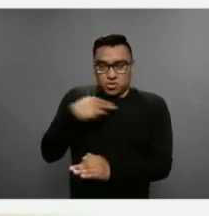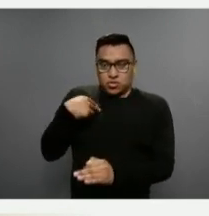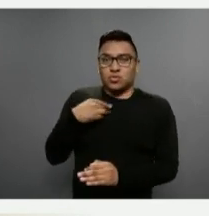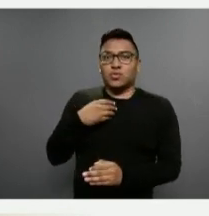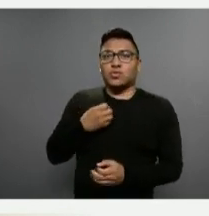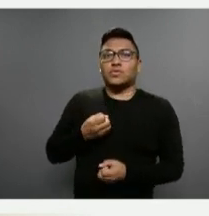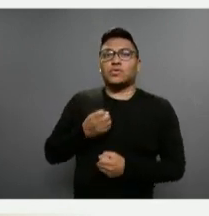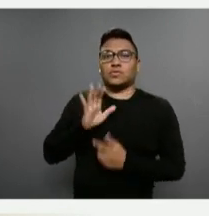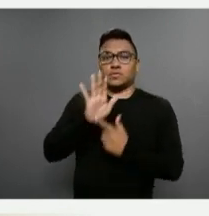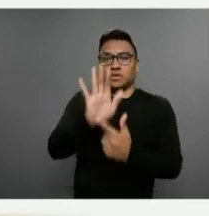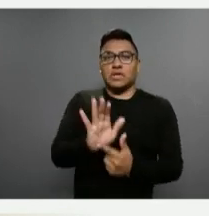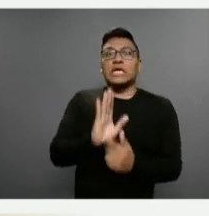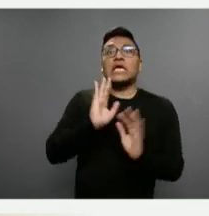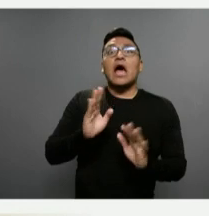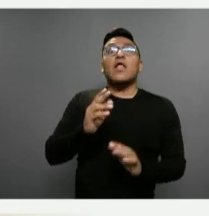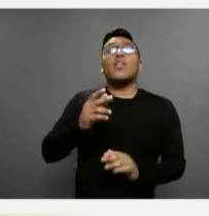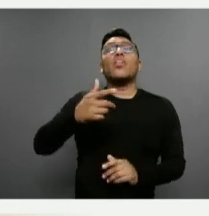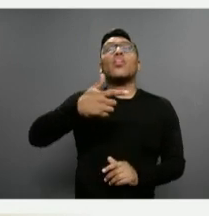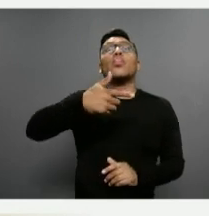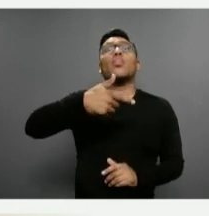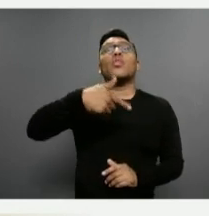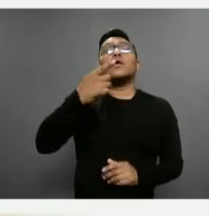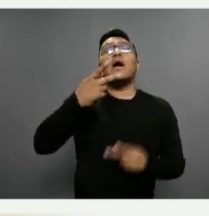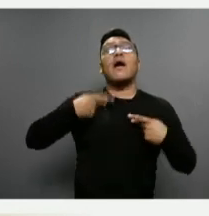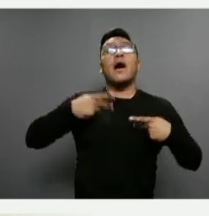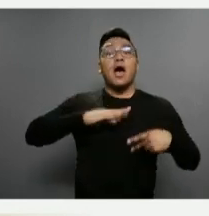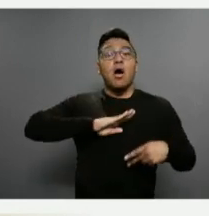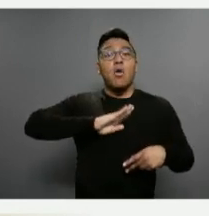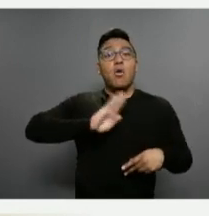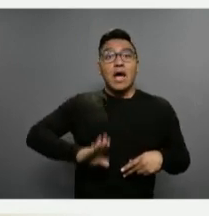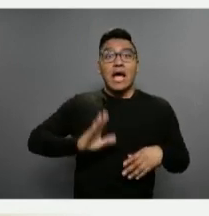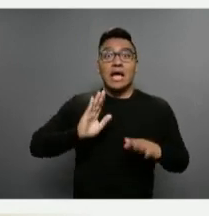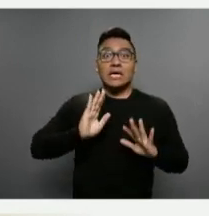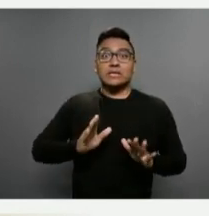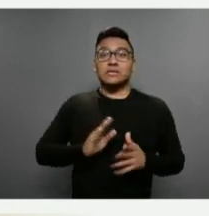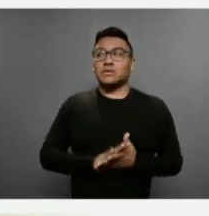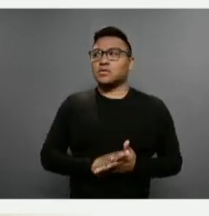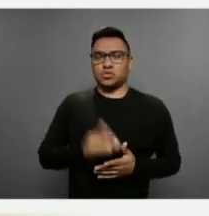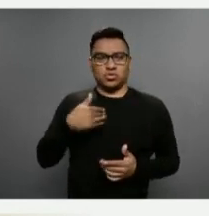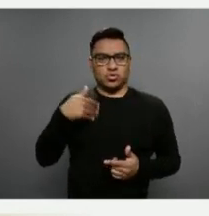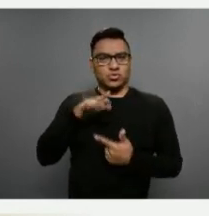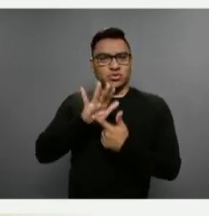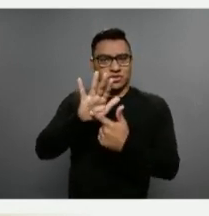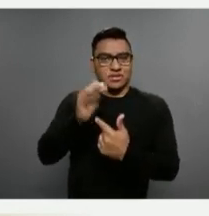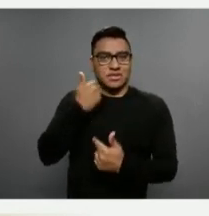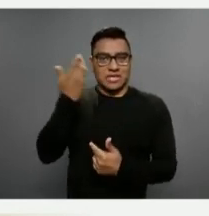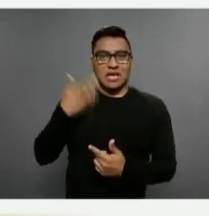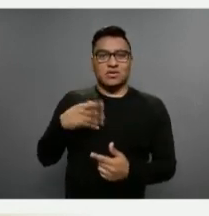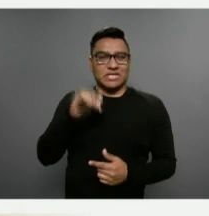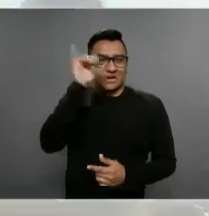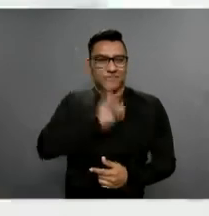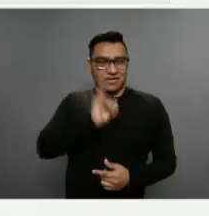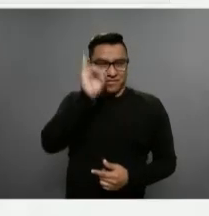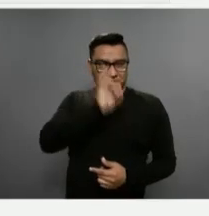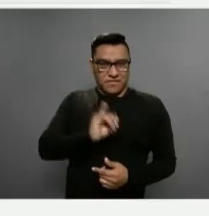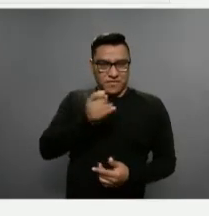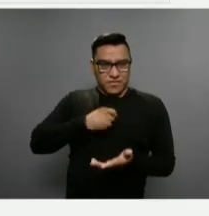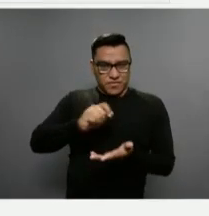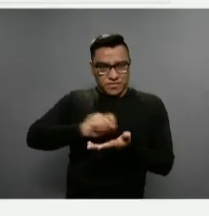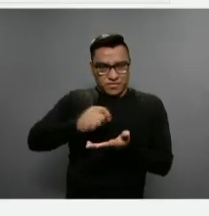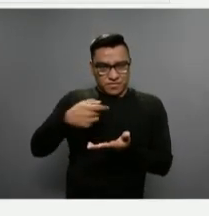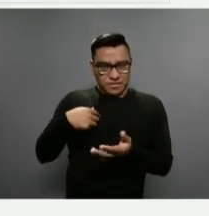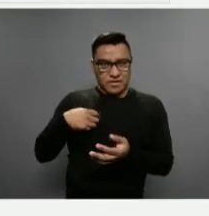12 las defunciones hasta 12. este momento. Bueno, quería mostrarles en lo que ya viene nuestra jefa de redacción con los